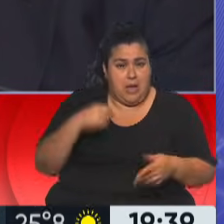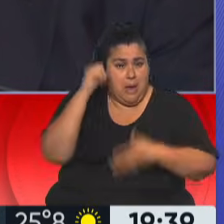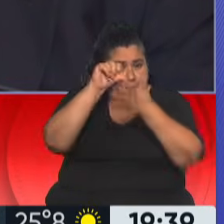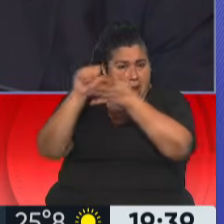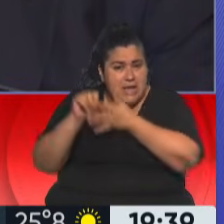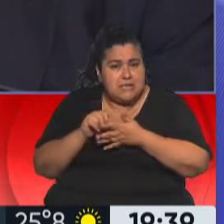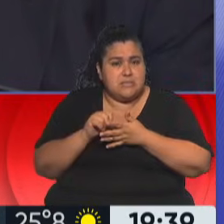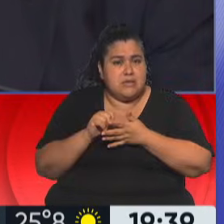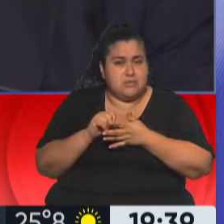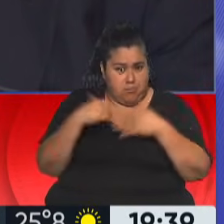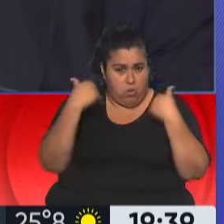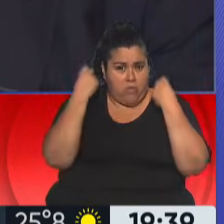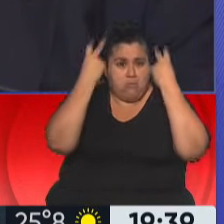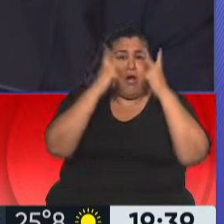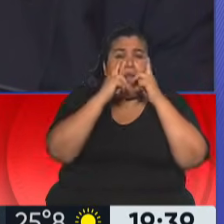gente?